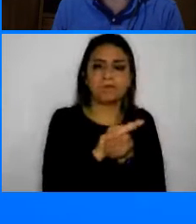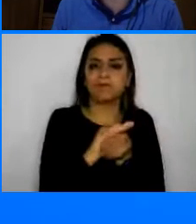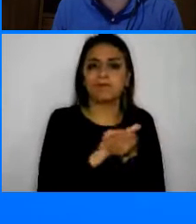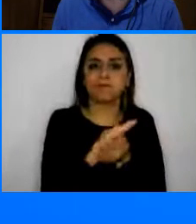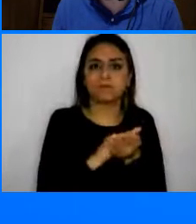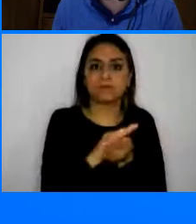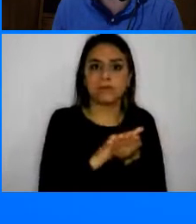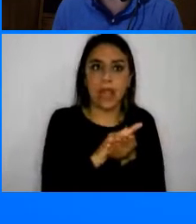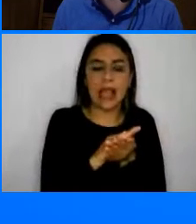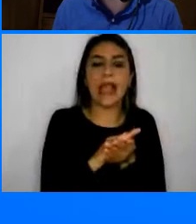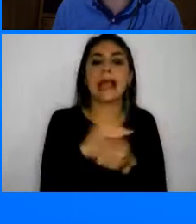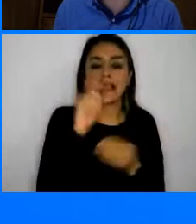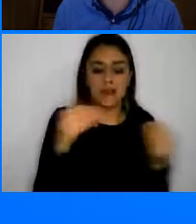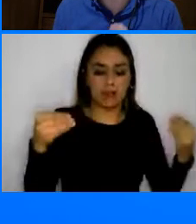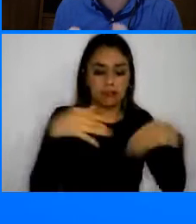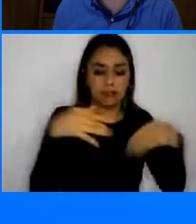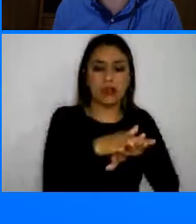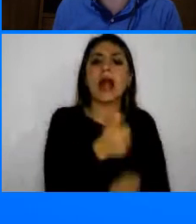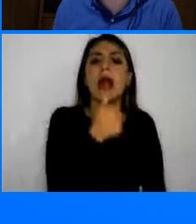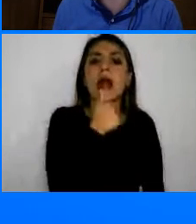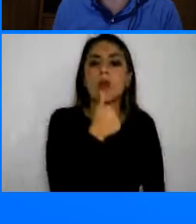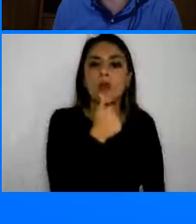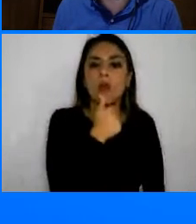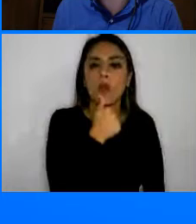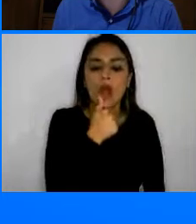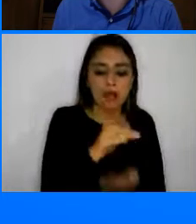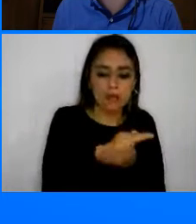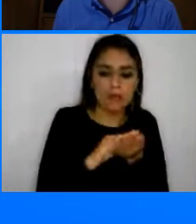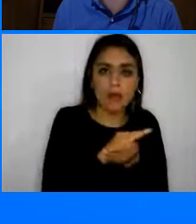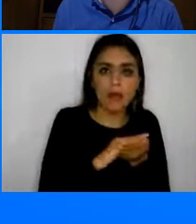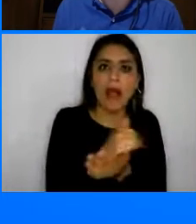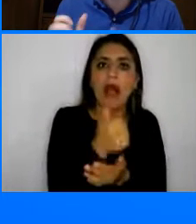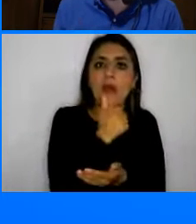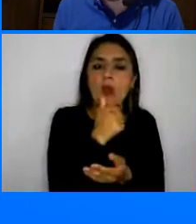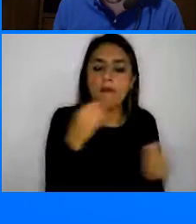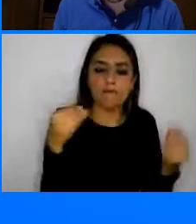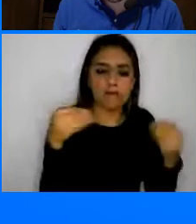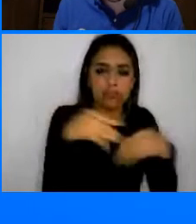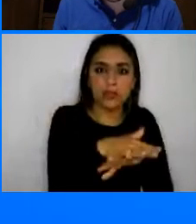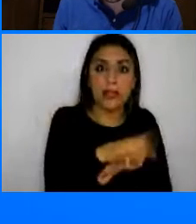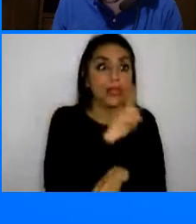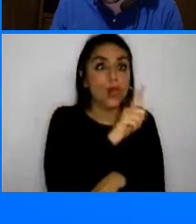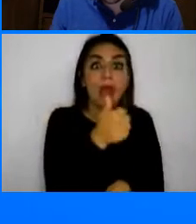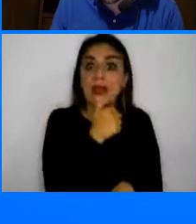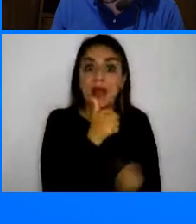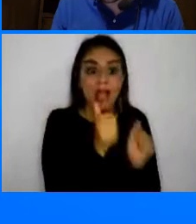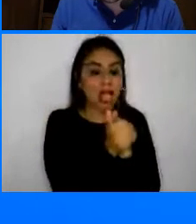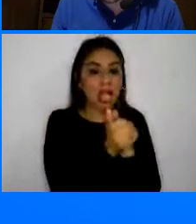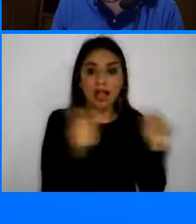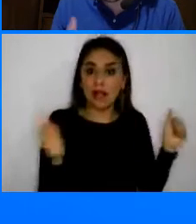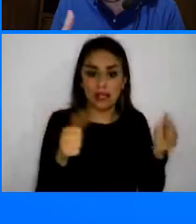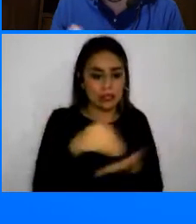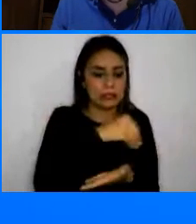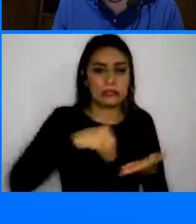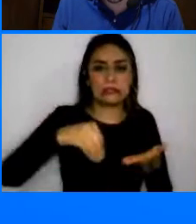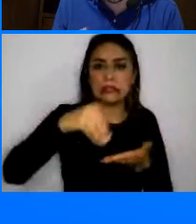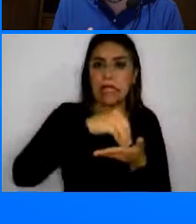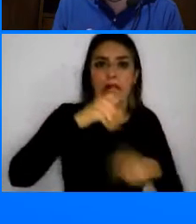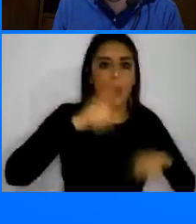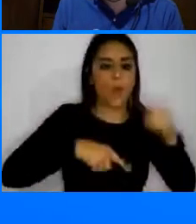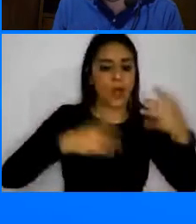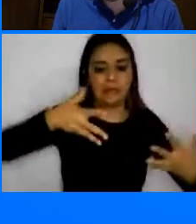que ser mezclada con agua. Entonces la cerámica también es agua, ¿sí? Si no hay agua, la tierra no se puede modelar, no